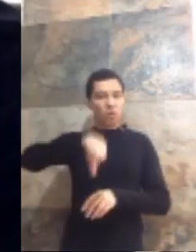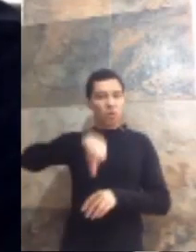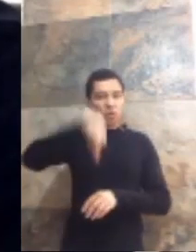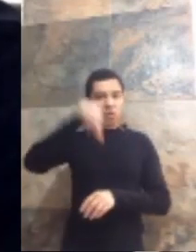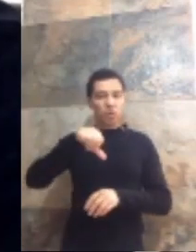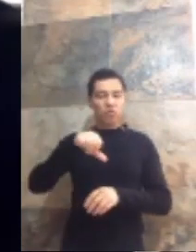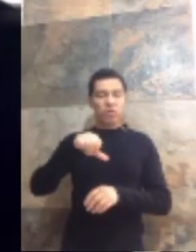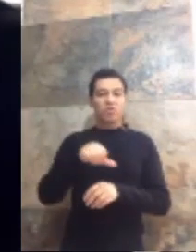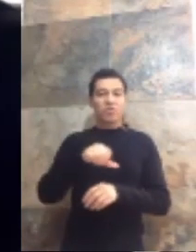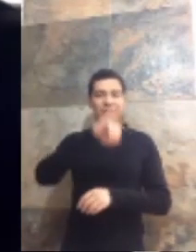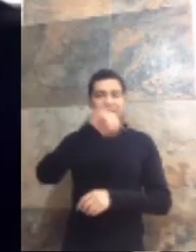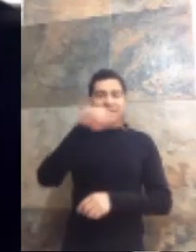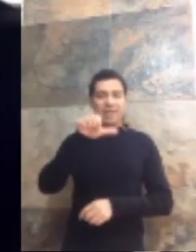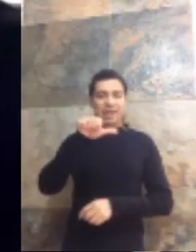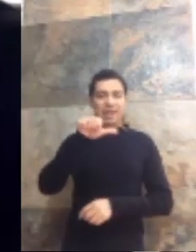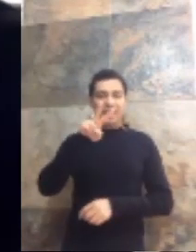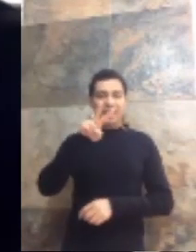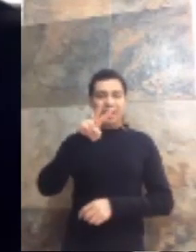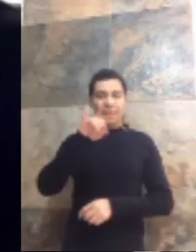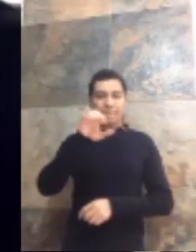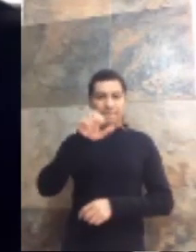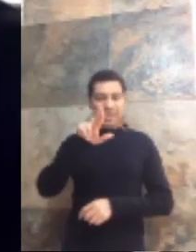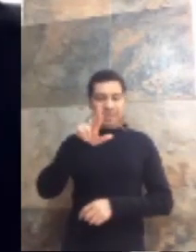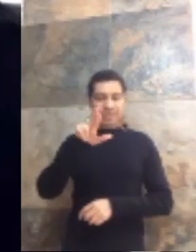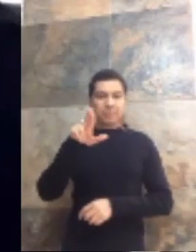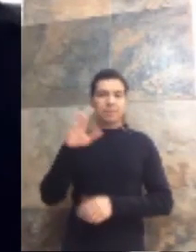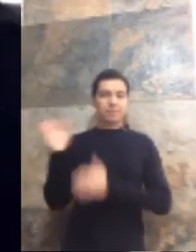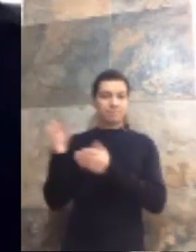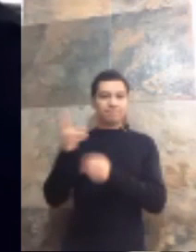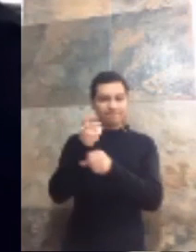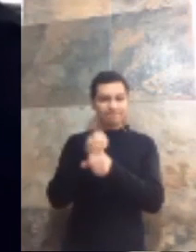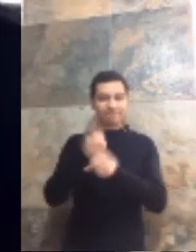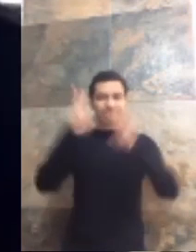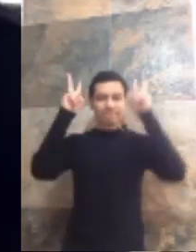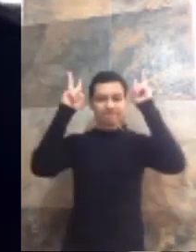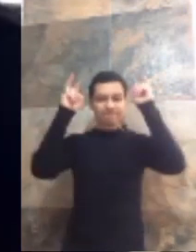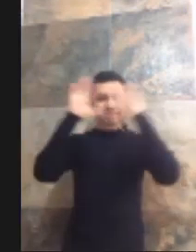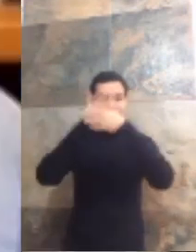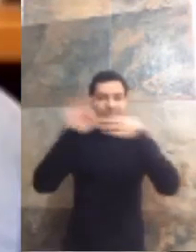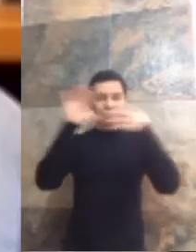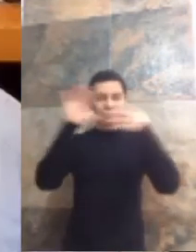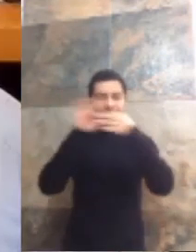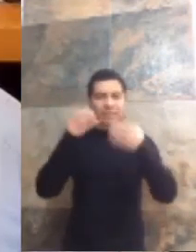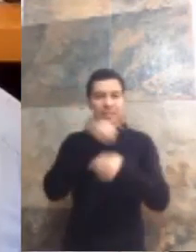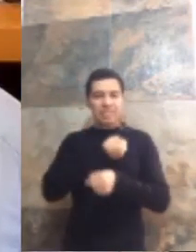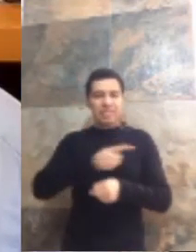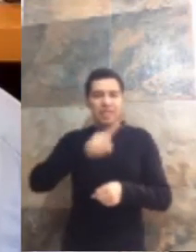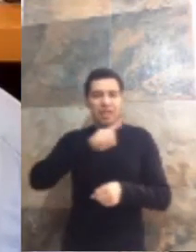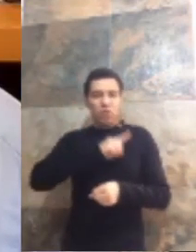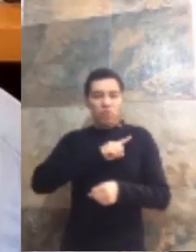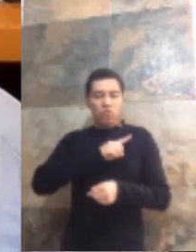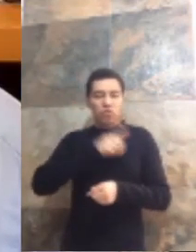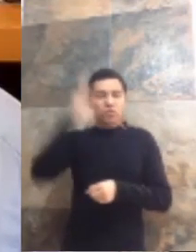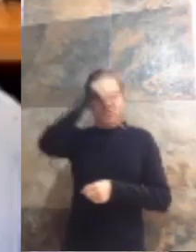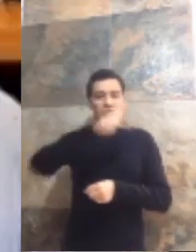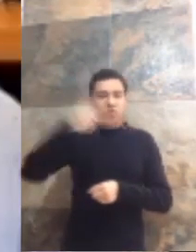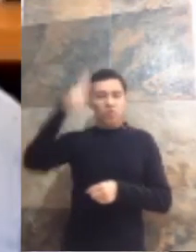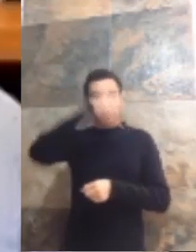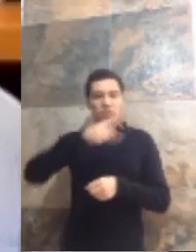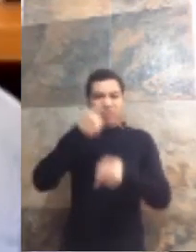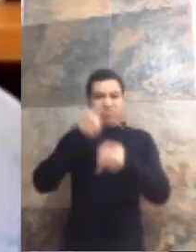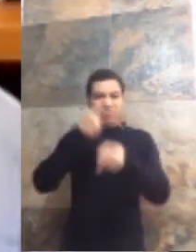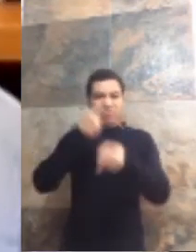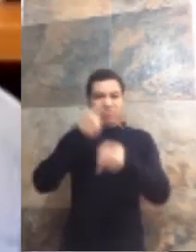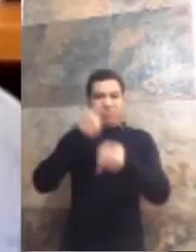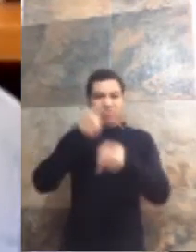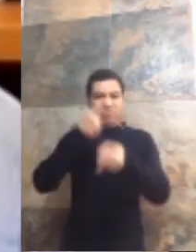Sánchez Sosa abordará en esta conferencia el tema salud psicológica en tiempos de la pandemia. Muchísimas